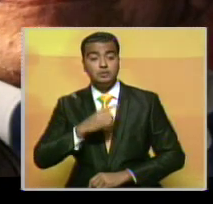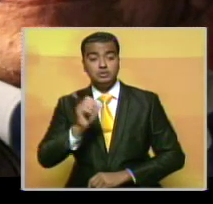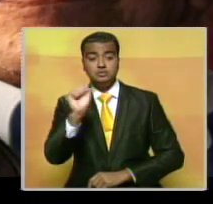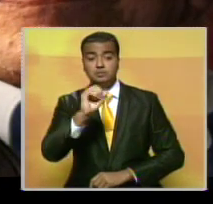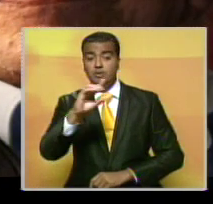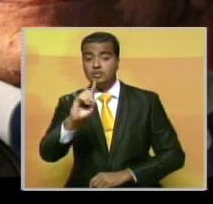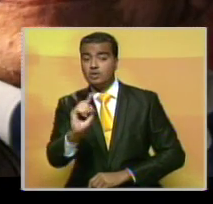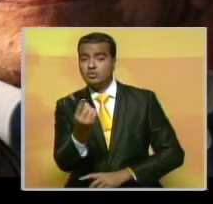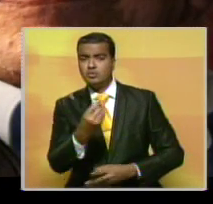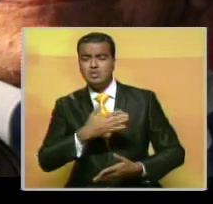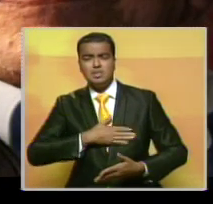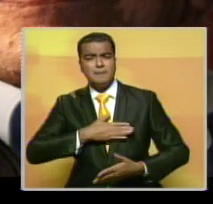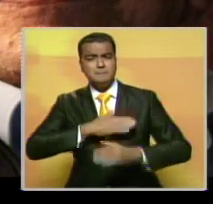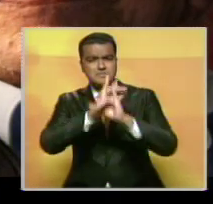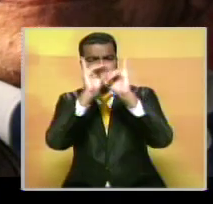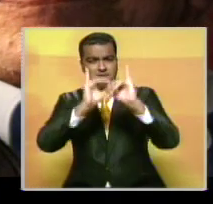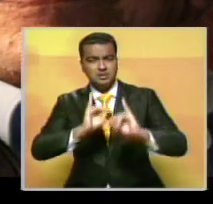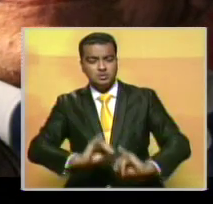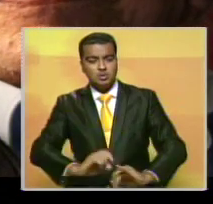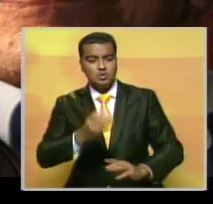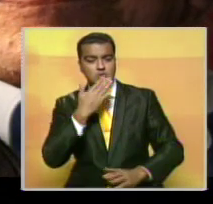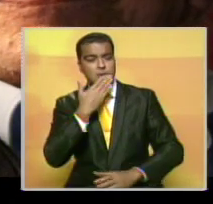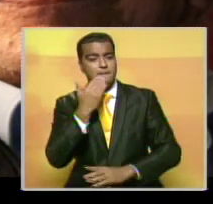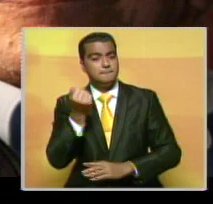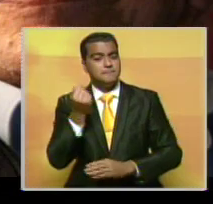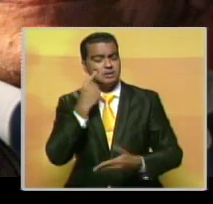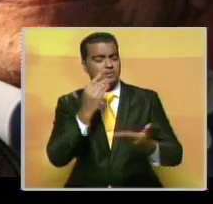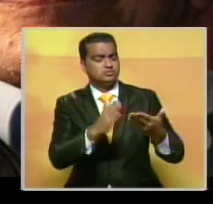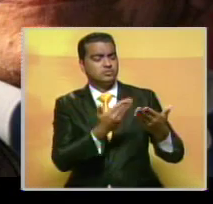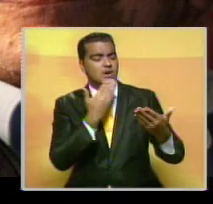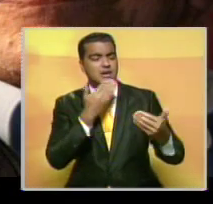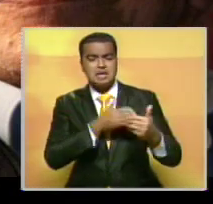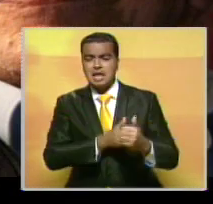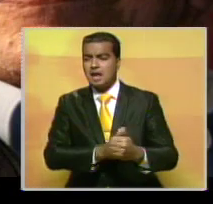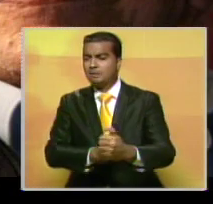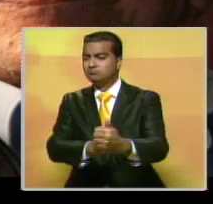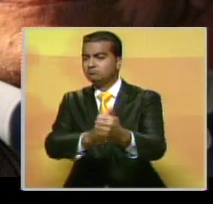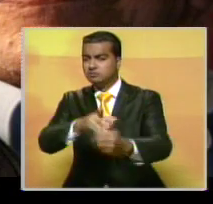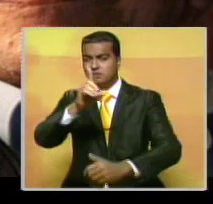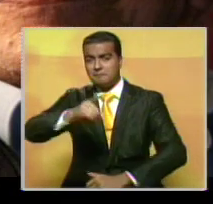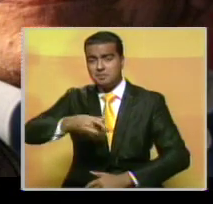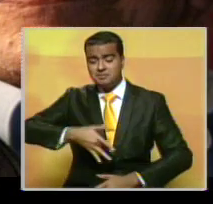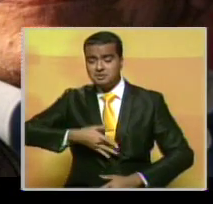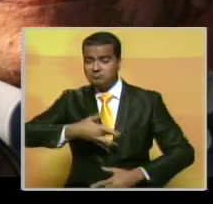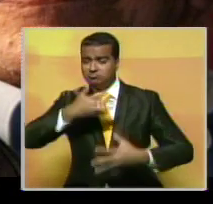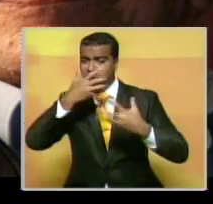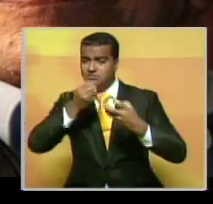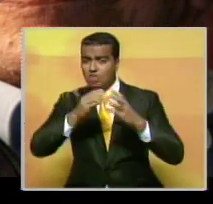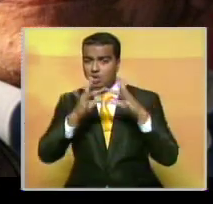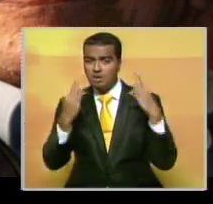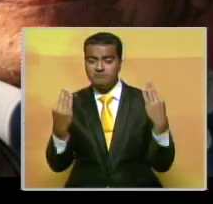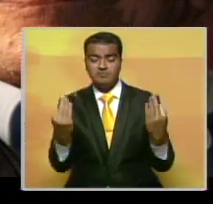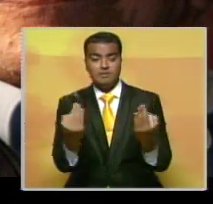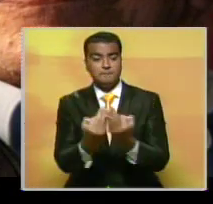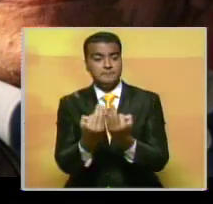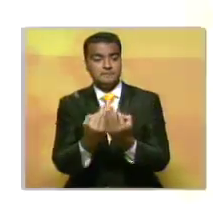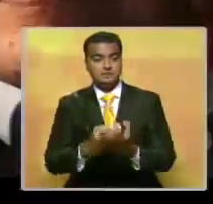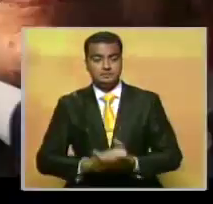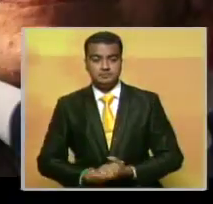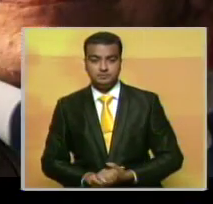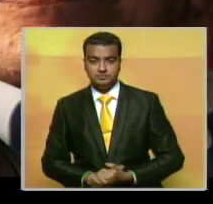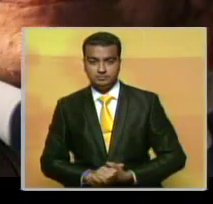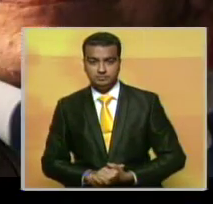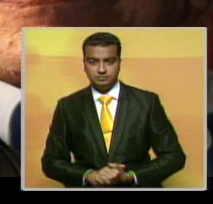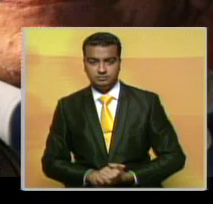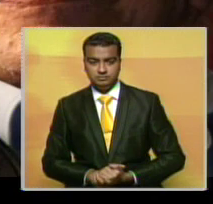Díaz, uno de mis ídolos, texto de consulta y ejemplo a seguir. Mi sentido pésame a la familia de Betsimar Díaz".